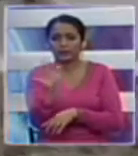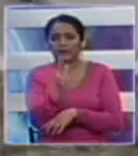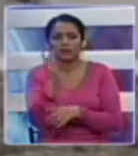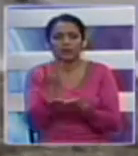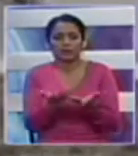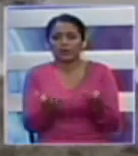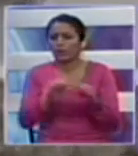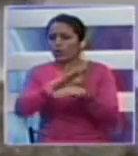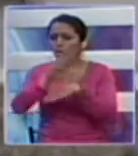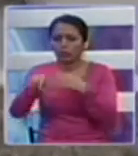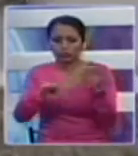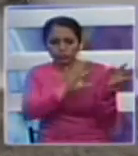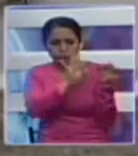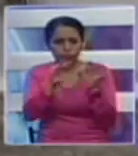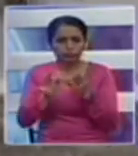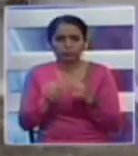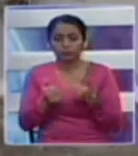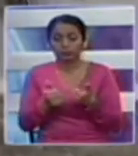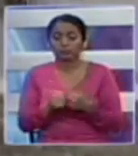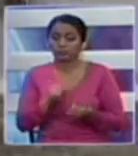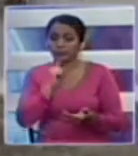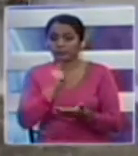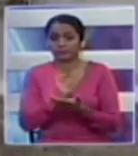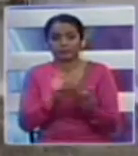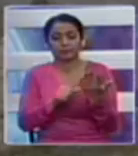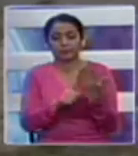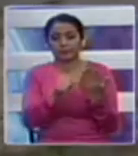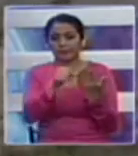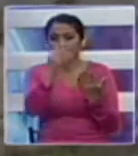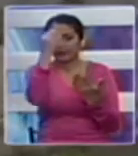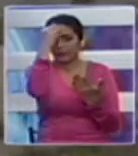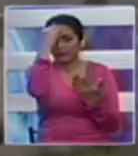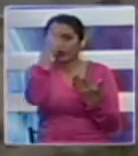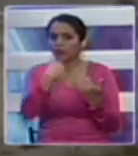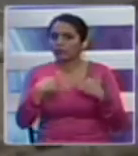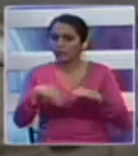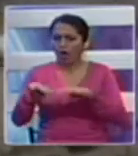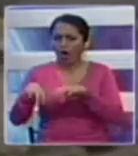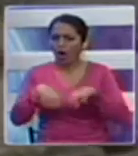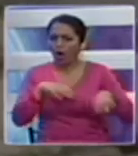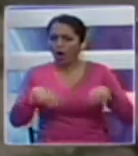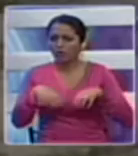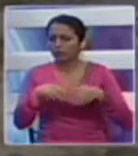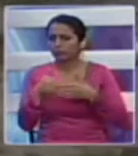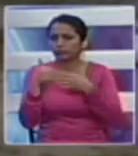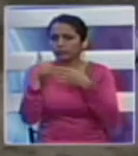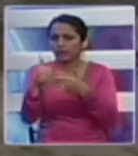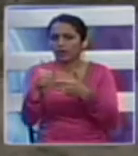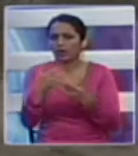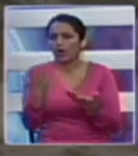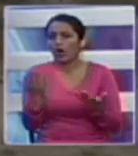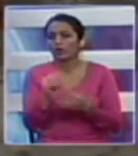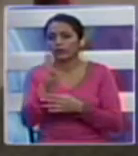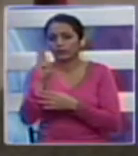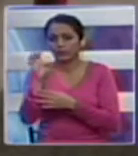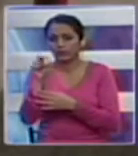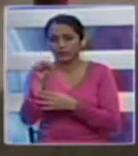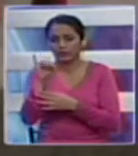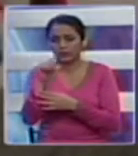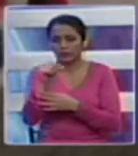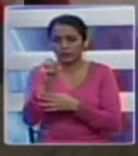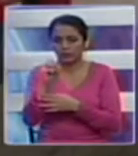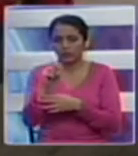días. Adicionalmente, el Ministerio de Educación ejecuta varias obras de infraestructura en planteles como el réplica Benigno Malo, el